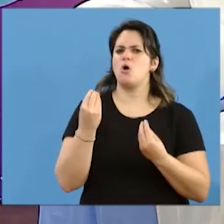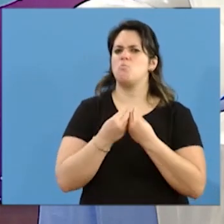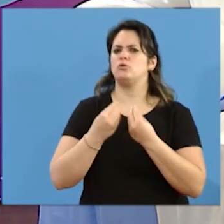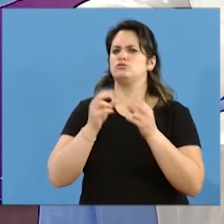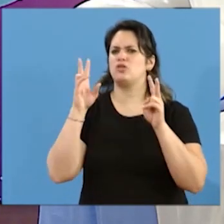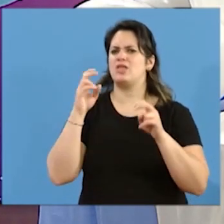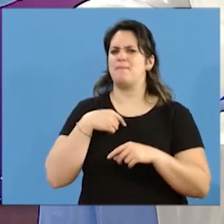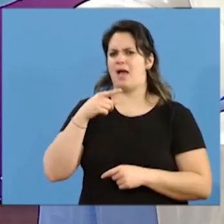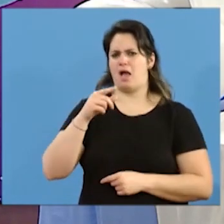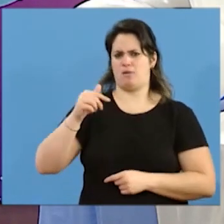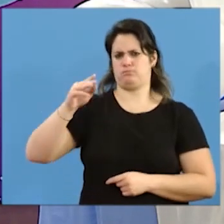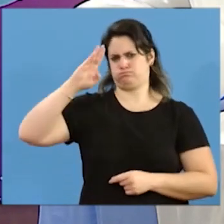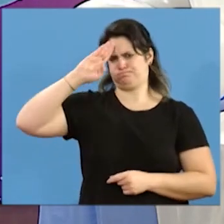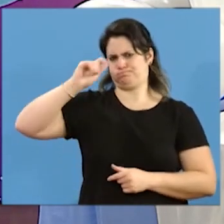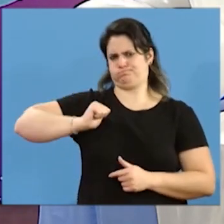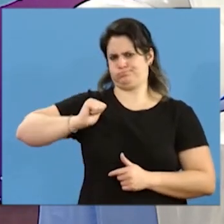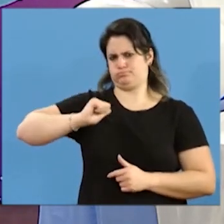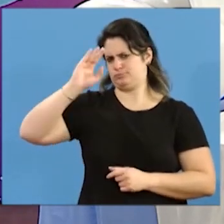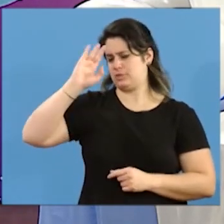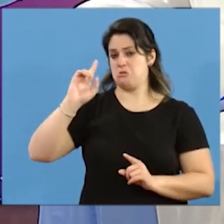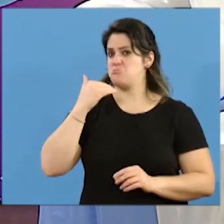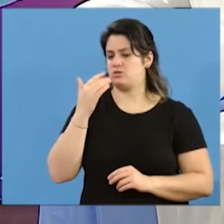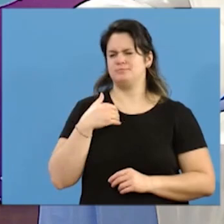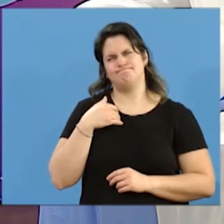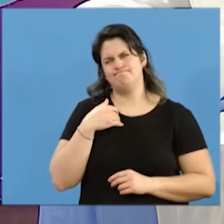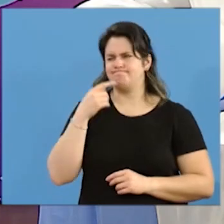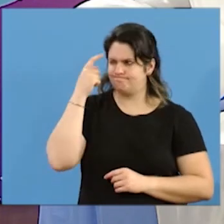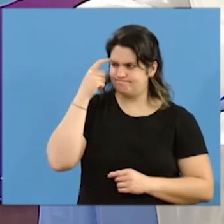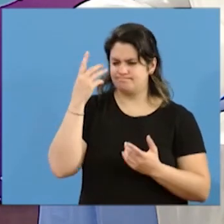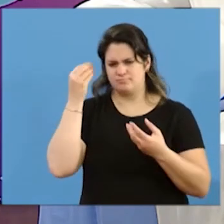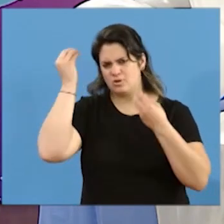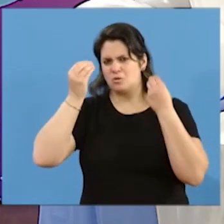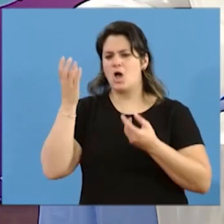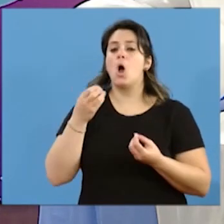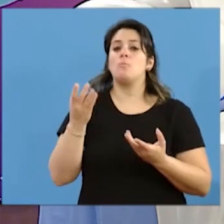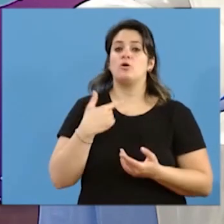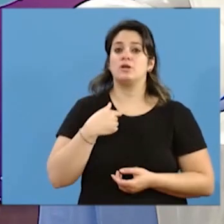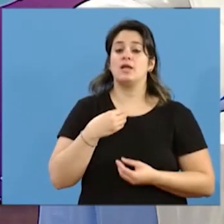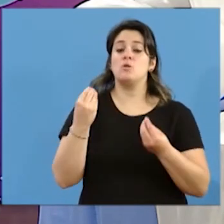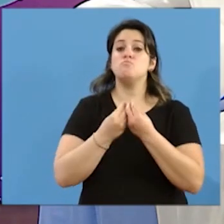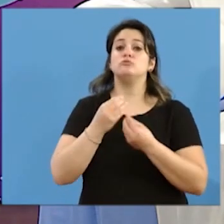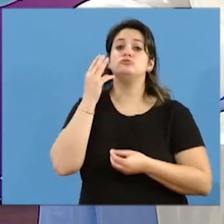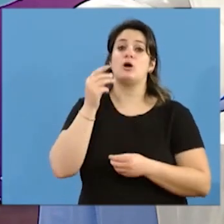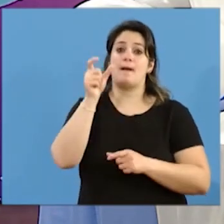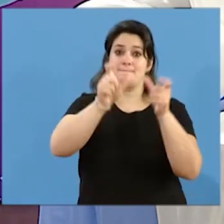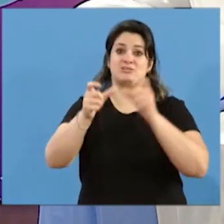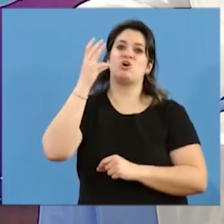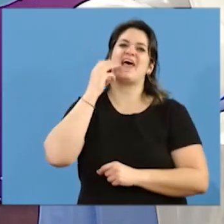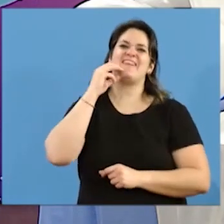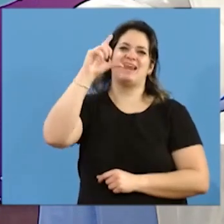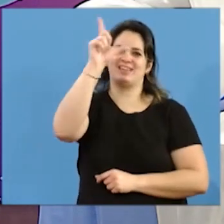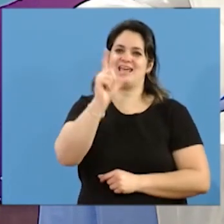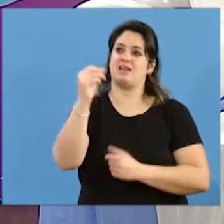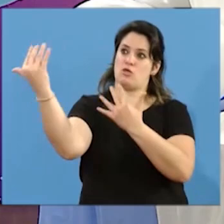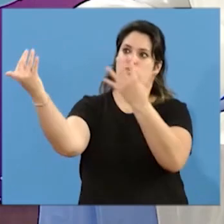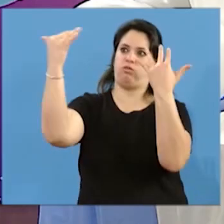asuntos militares. Entonces empezó a preocuparse por la invasión inglesa. La primera